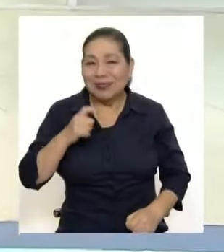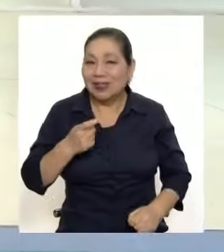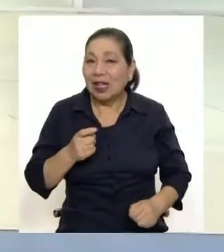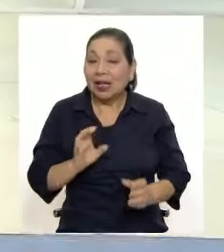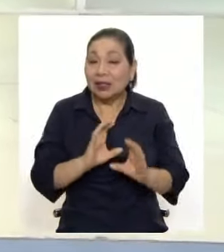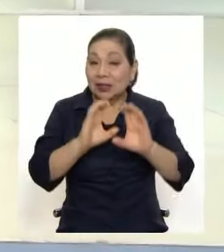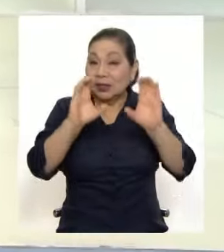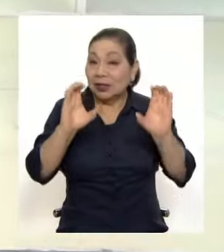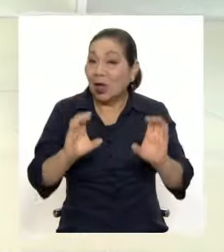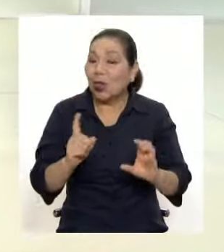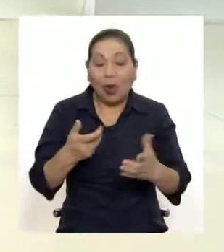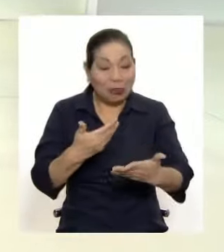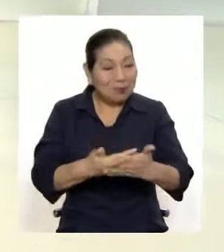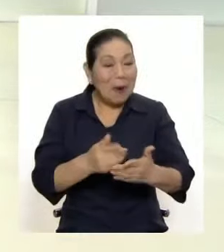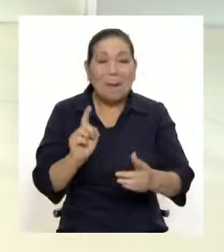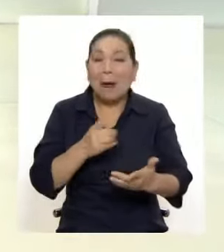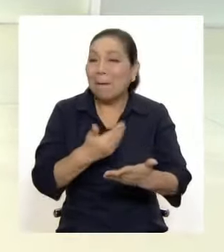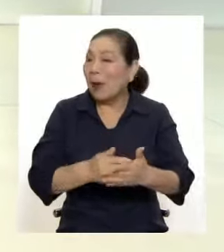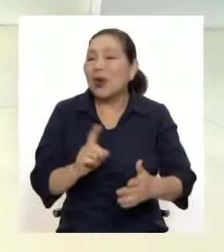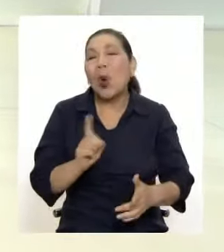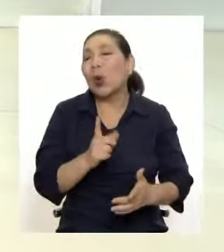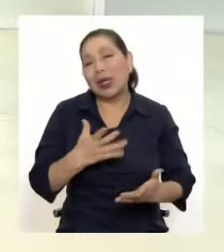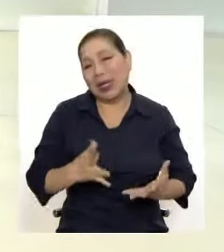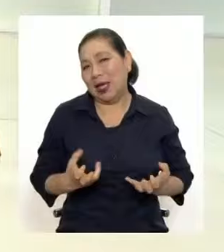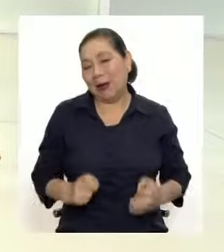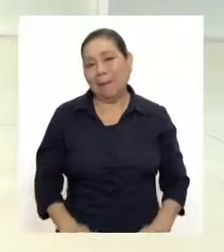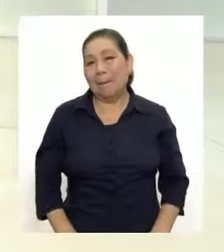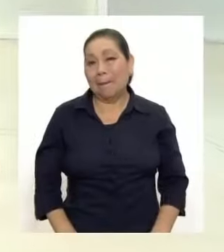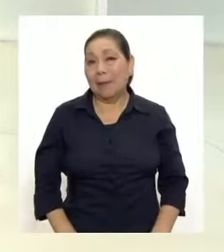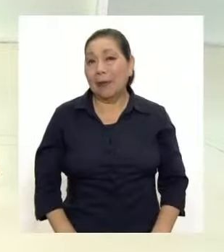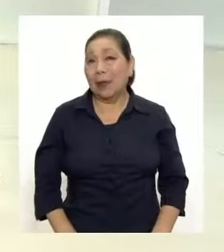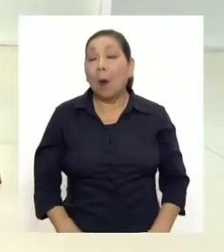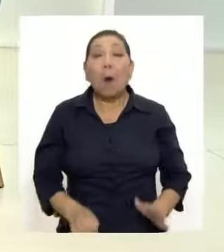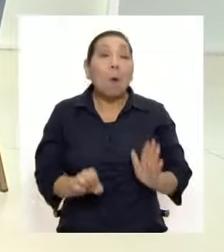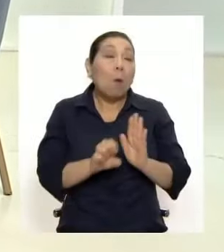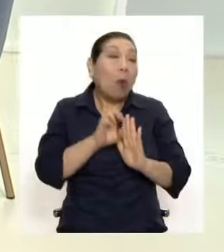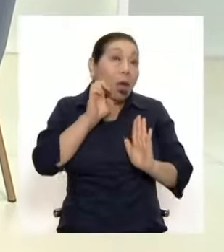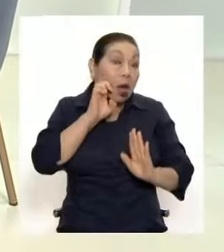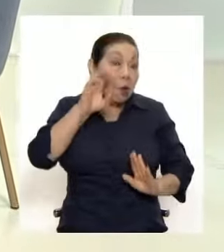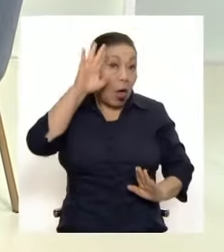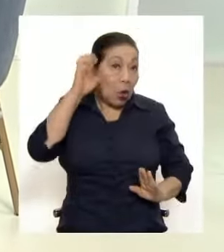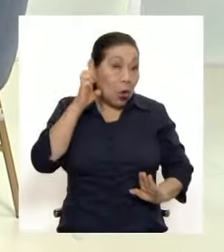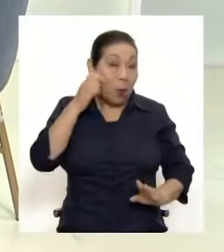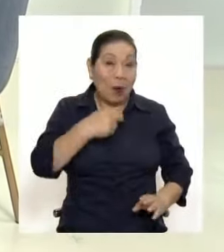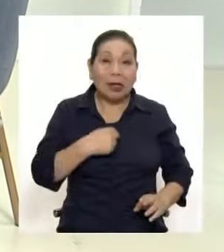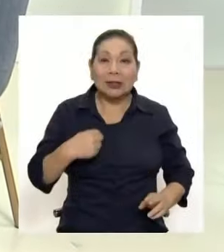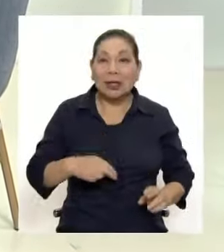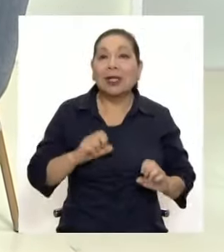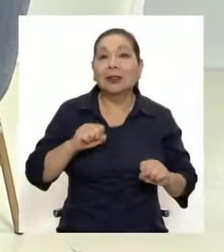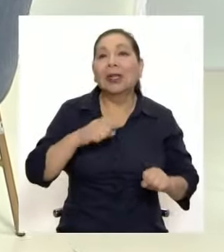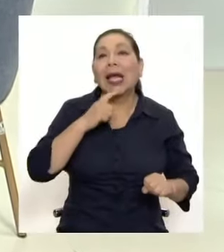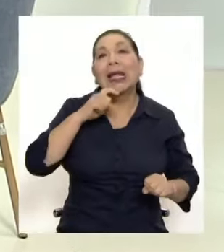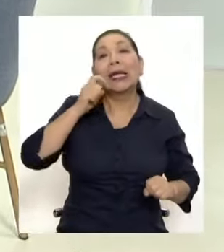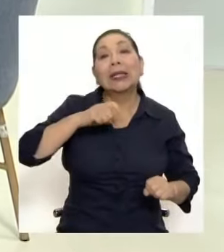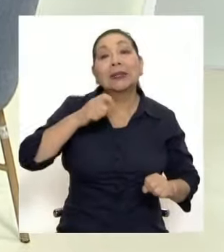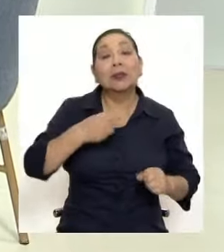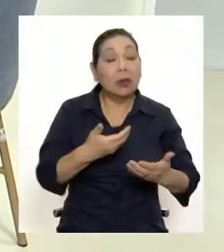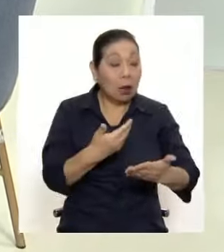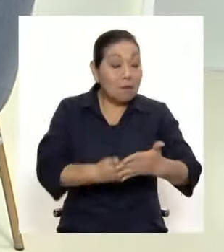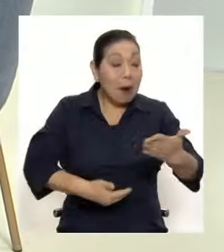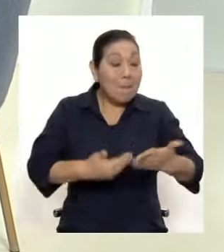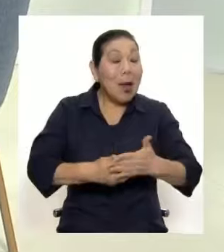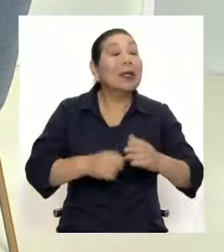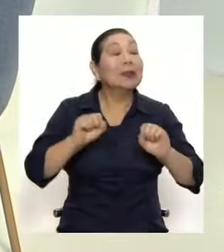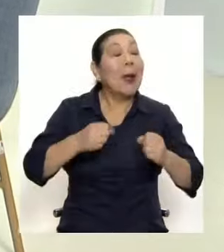certificado de exportación por ejemplo no sin embargo mercados como Europa o china sí requieren que la autoridad